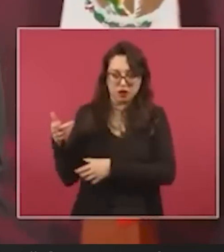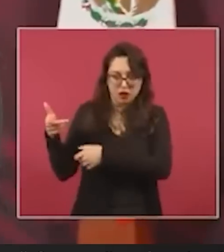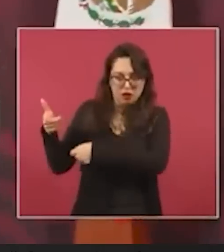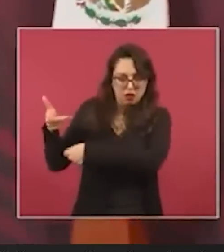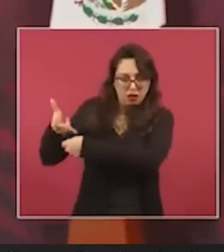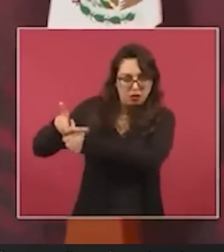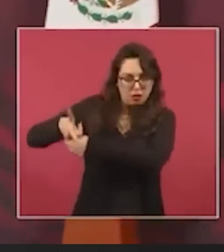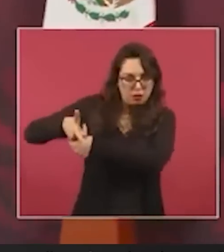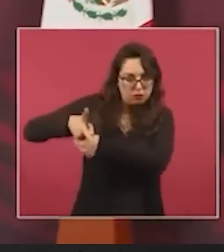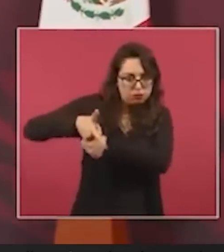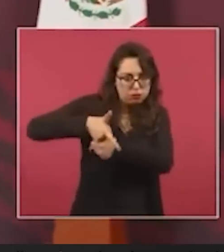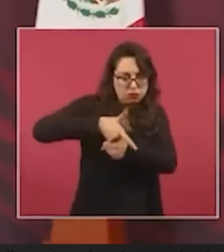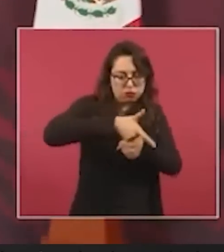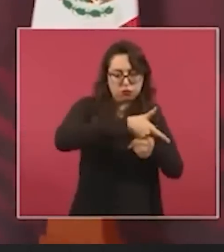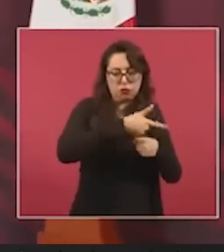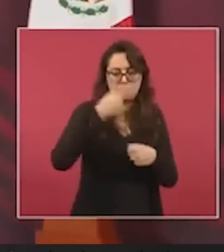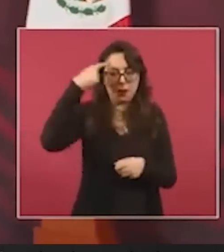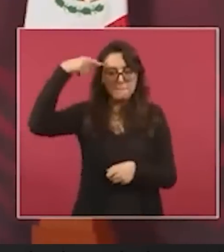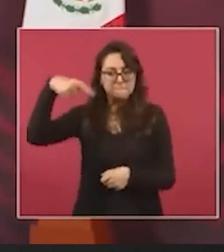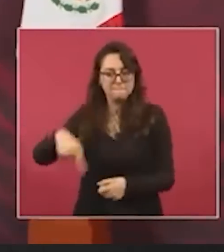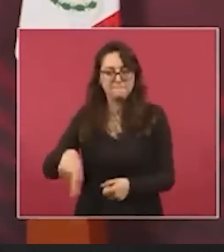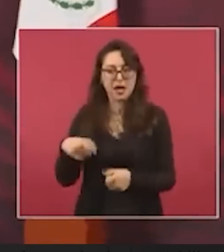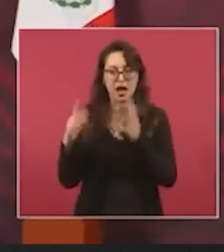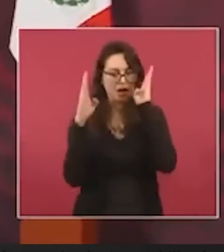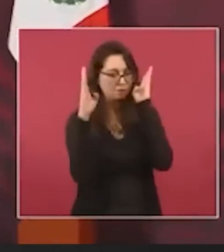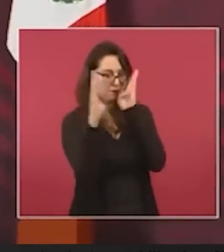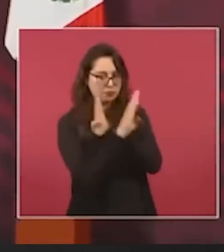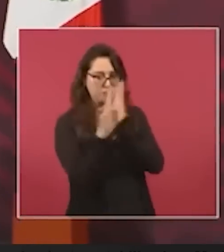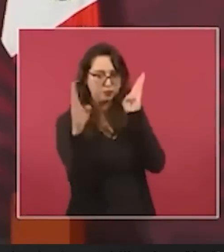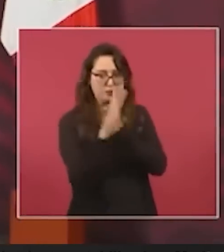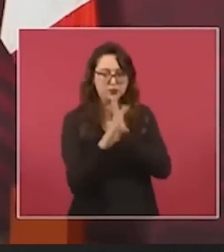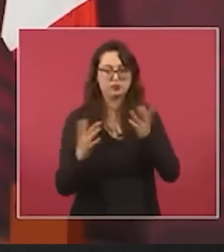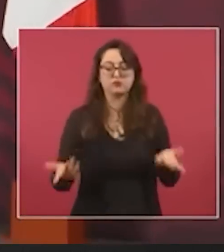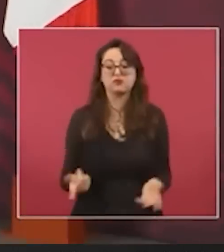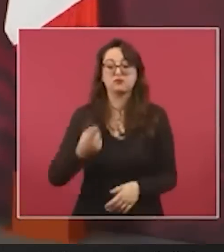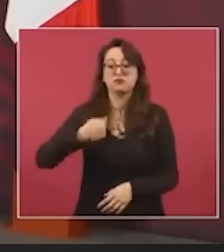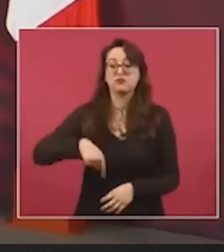con tiradores, ¿cómo se llaman las resorteras?